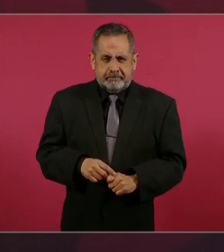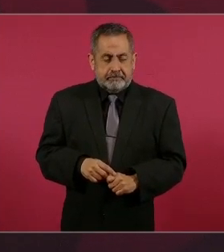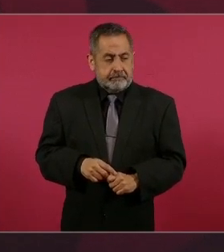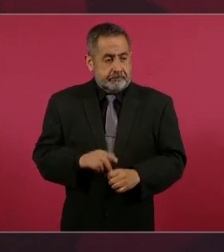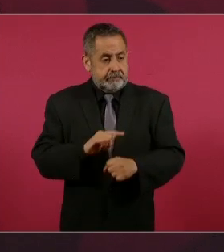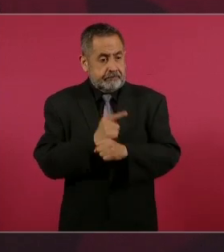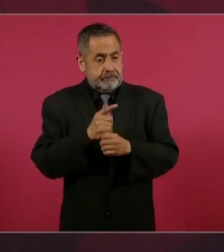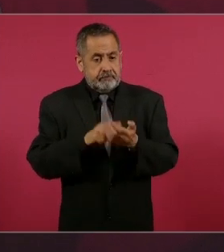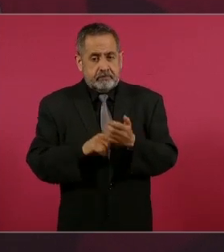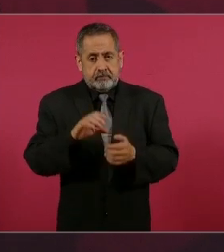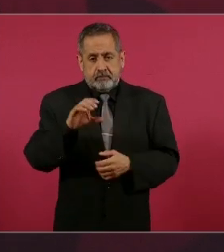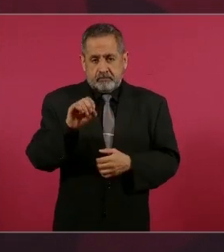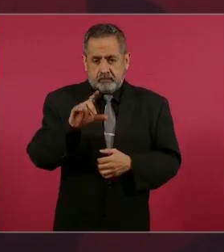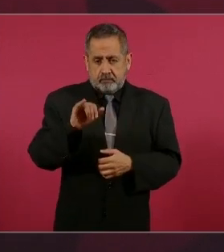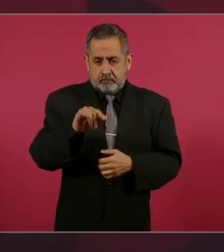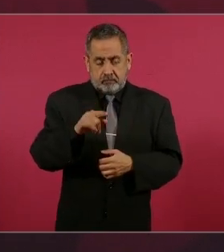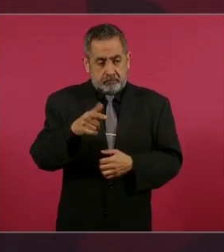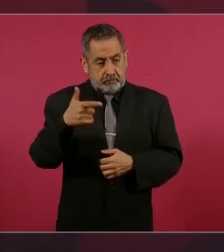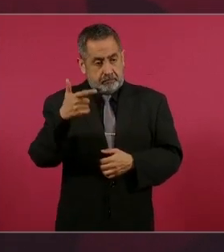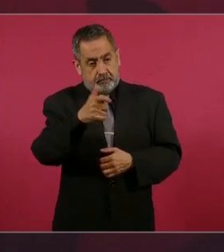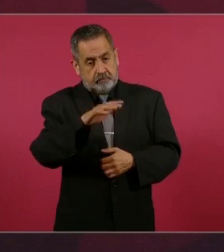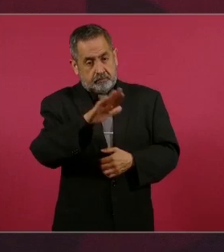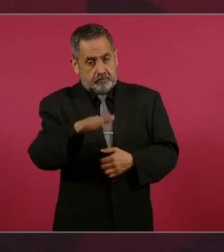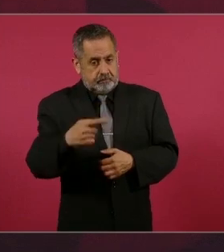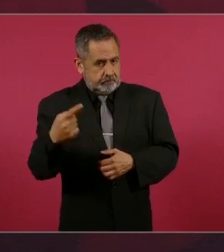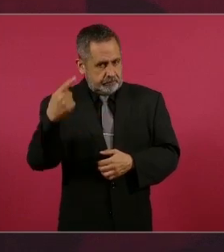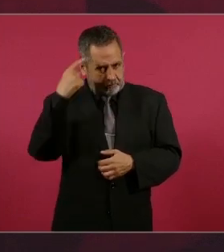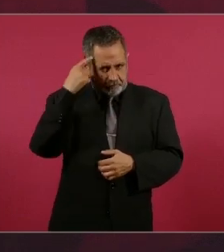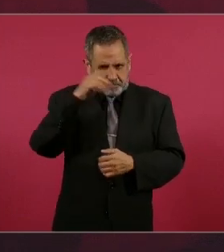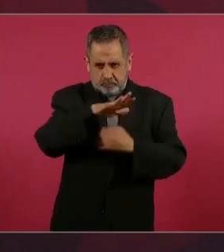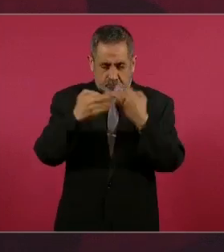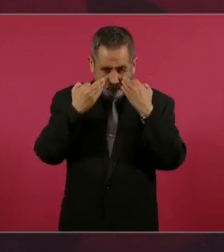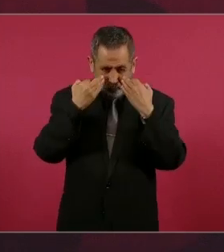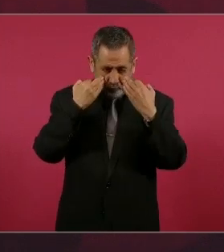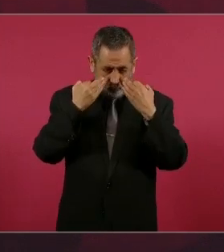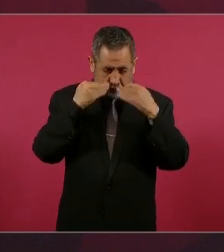licenciado Colosio, además del disparo en la cabeza, que vimos todos,